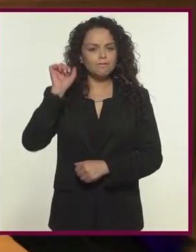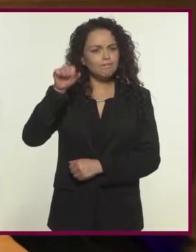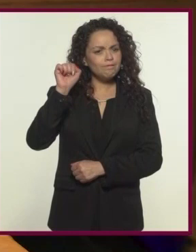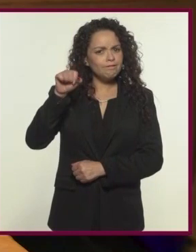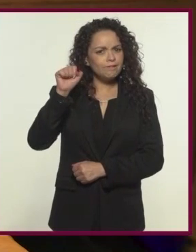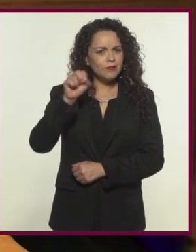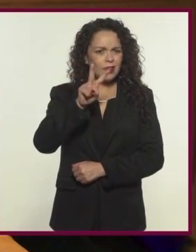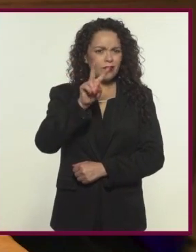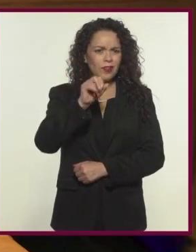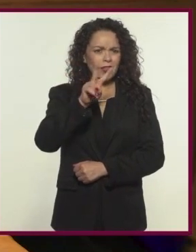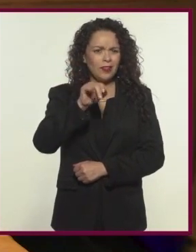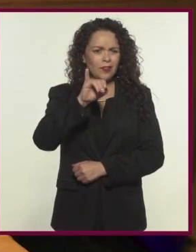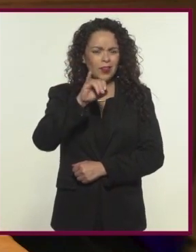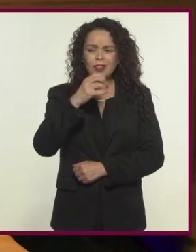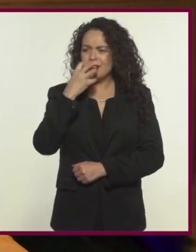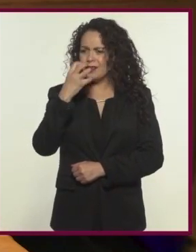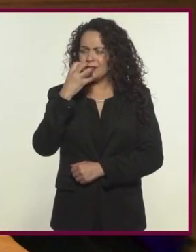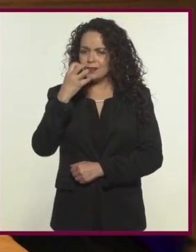¡Baby!